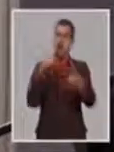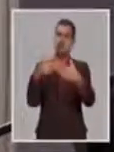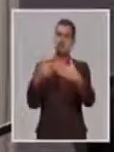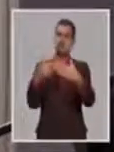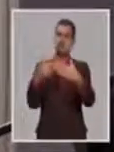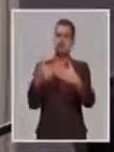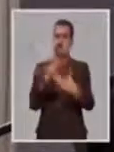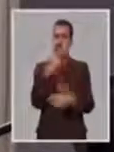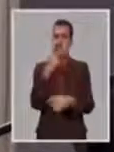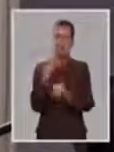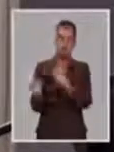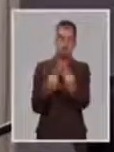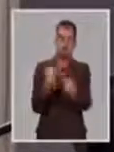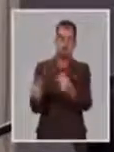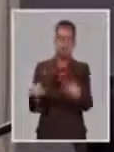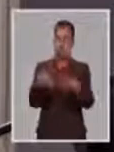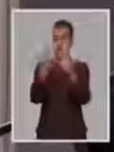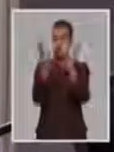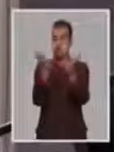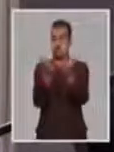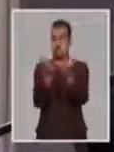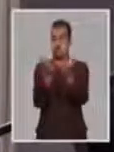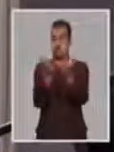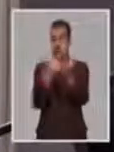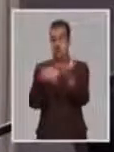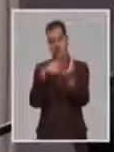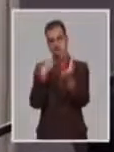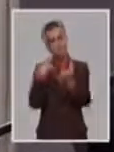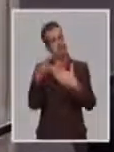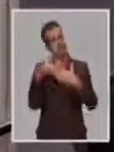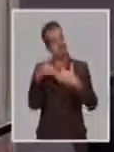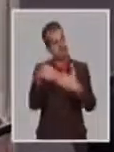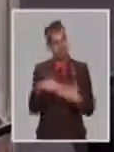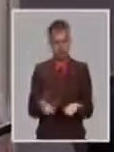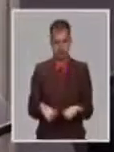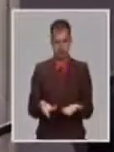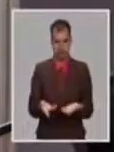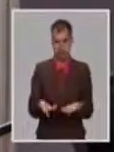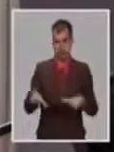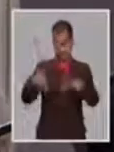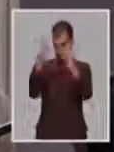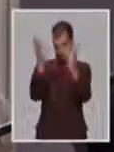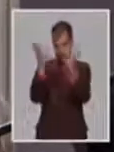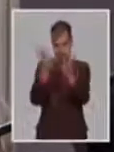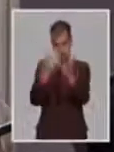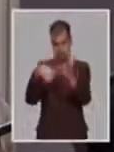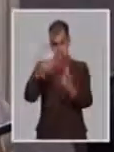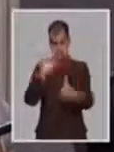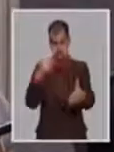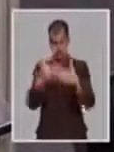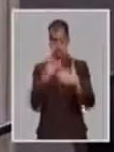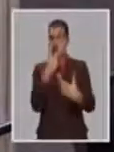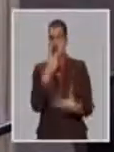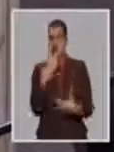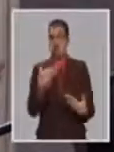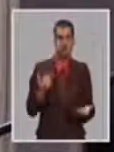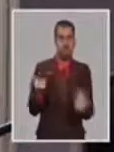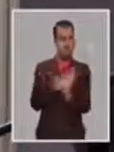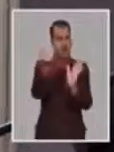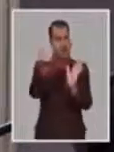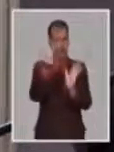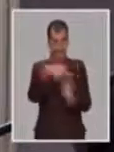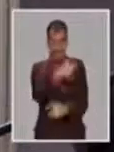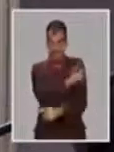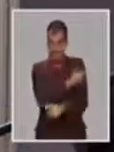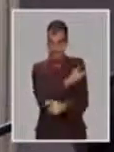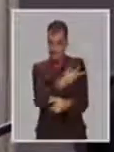regulatorios a nivel mundial que ha permitido solapar etapas de ensayos clínicos. En el mundo regulatorio convencional, mucho más el de las vacunas, que está dirigido